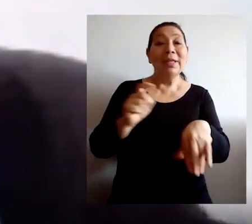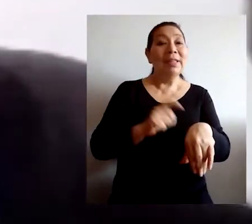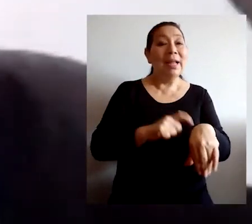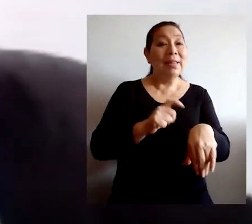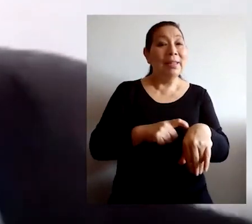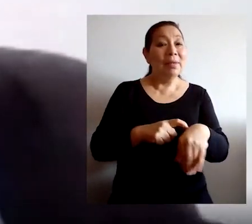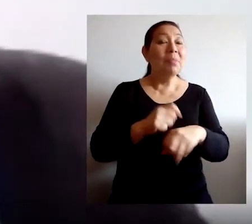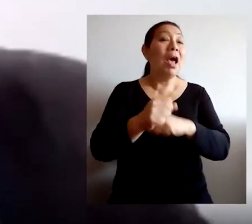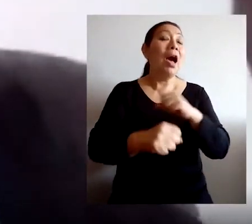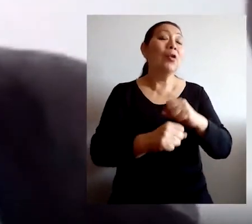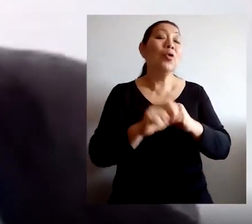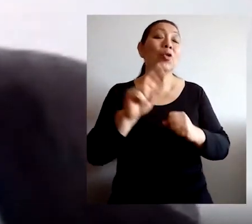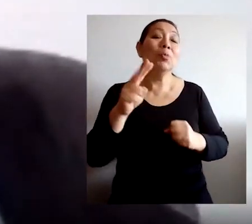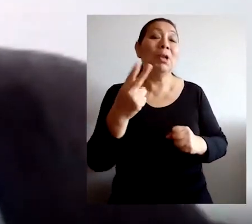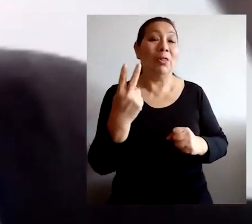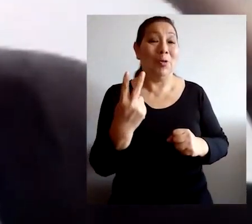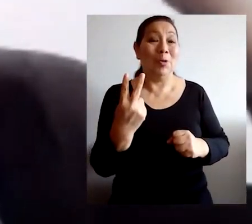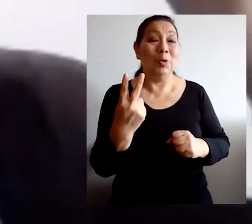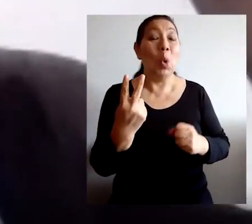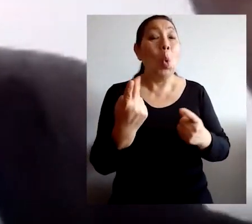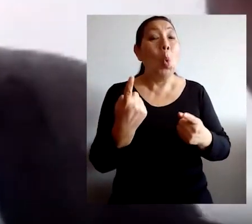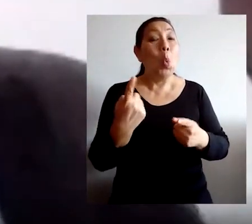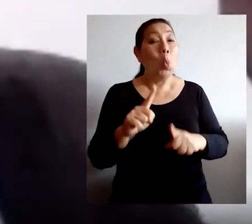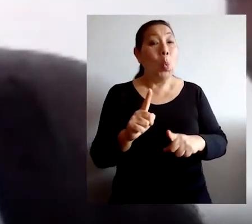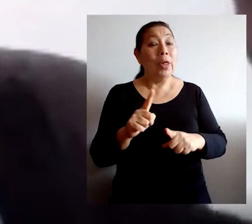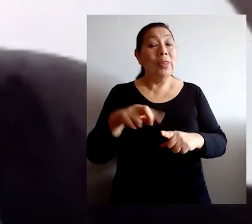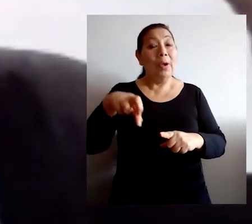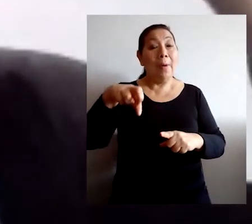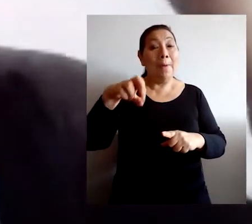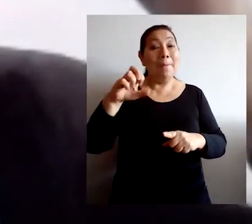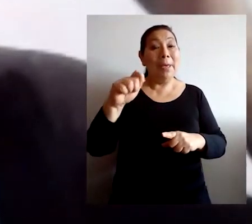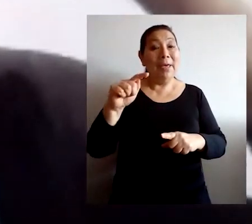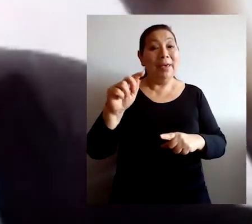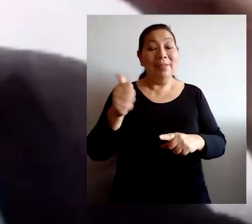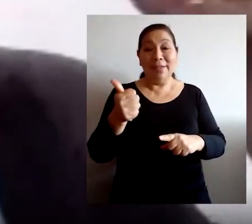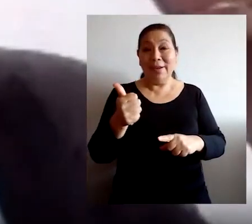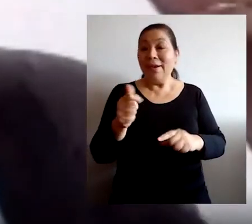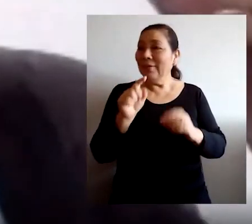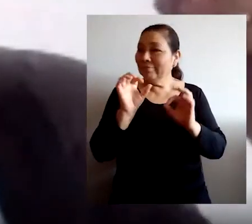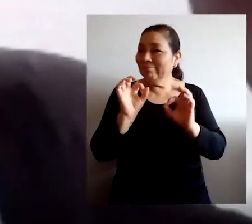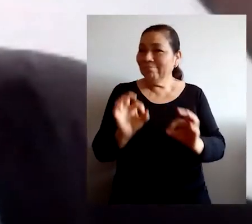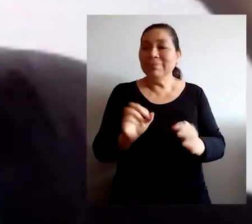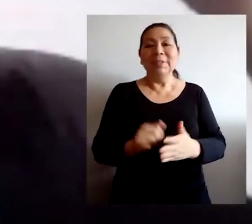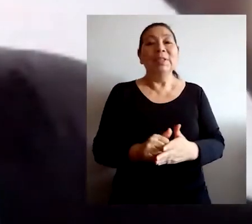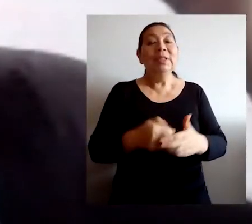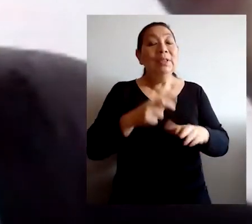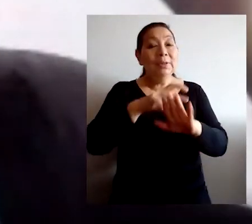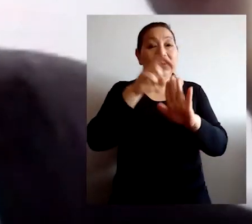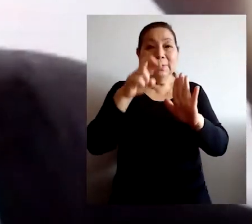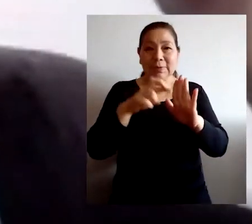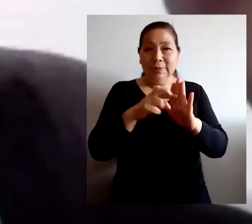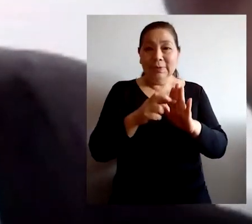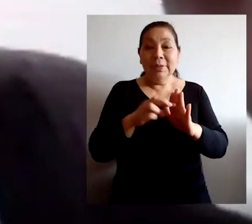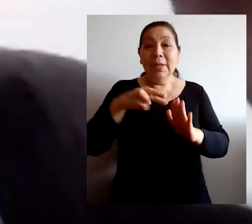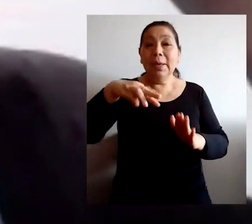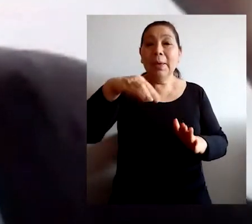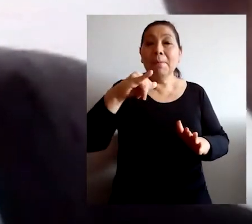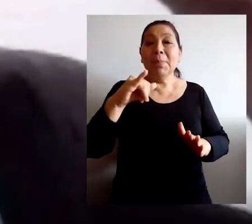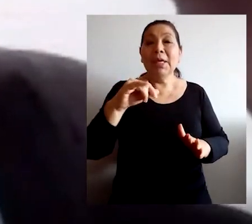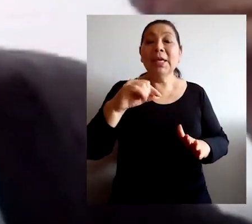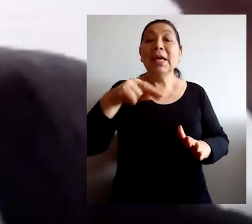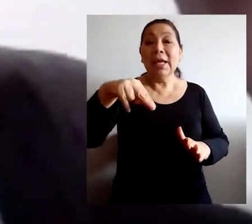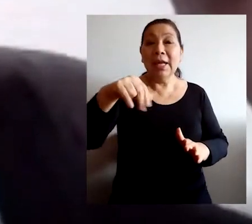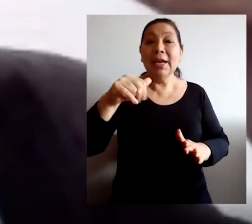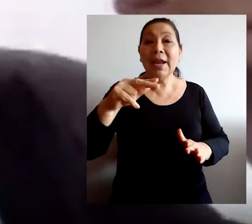tiempo, vamos al año 2002. La señora Petra Sarango pide al PET un proyecto especial del Minagri